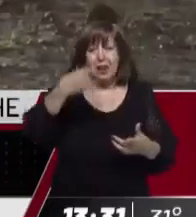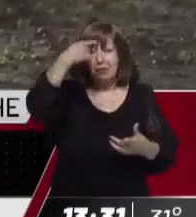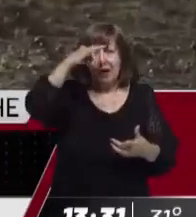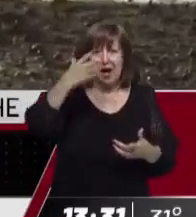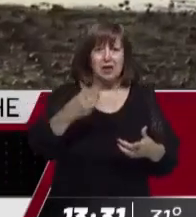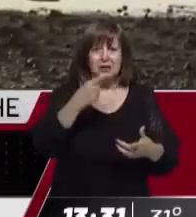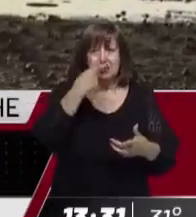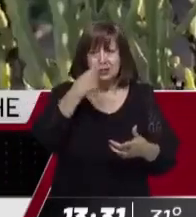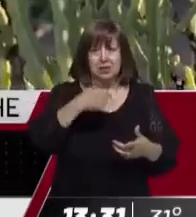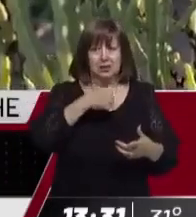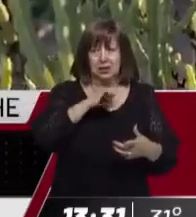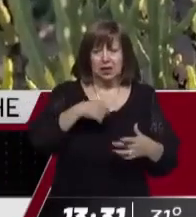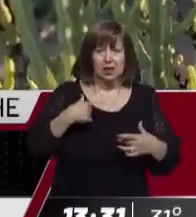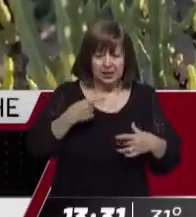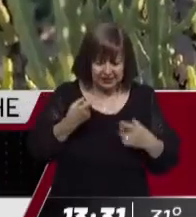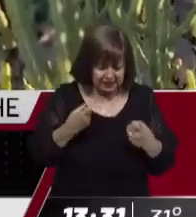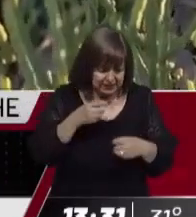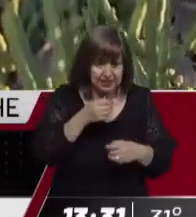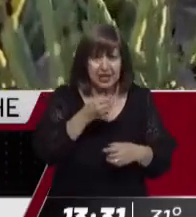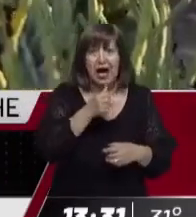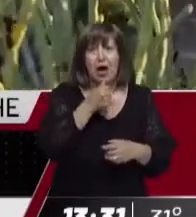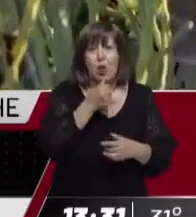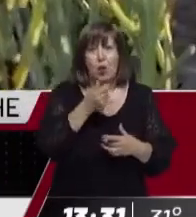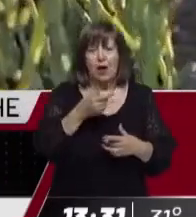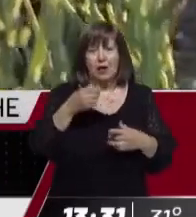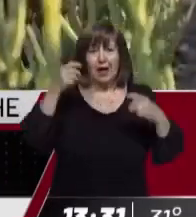son pocos los que nos quedan, que por lo menos